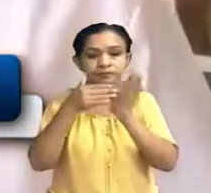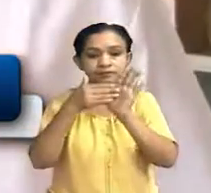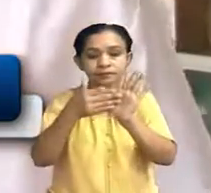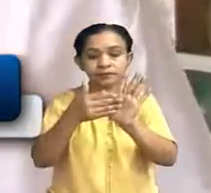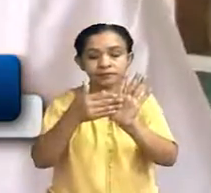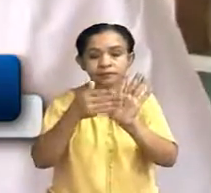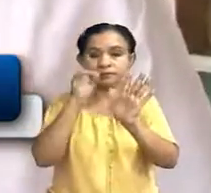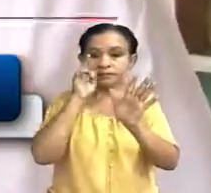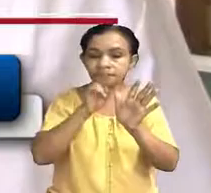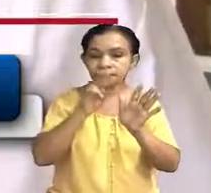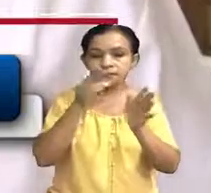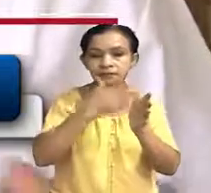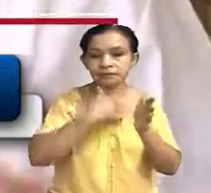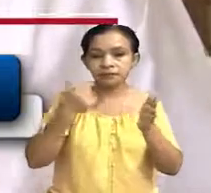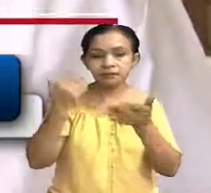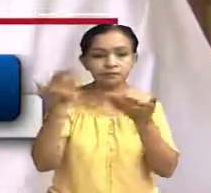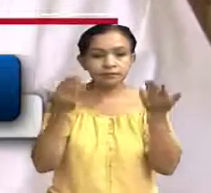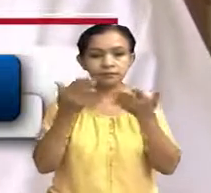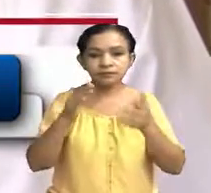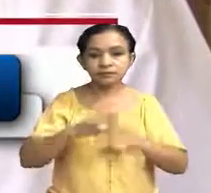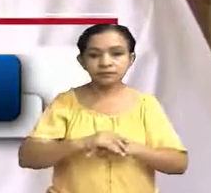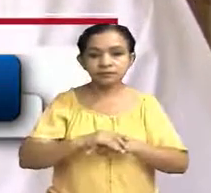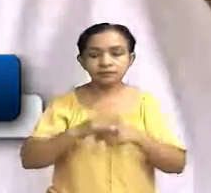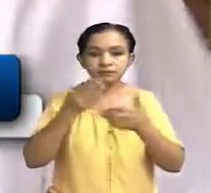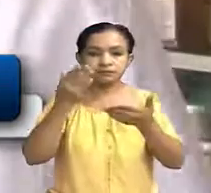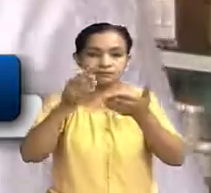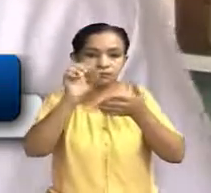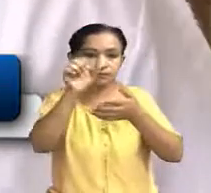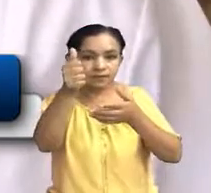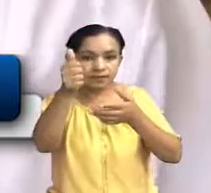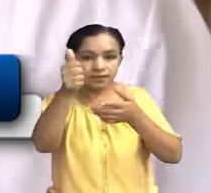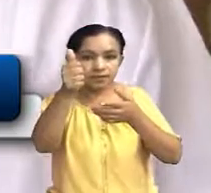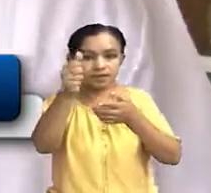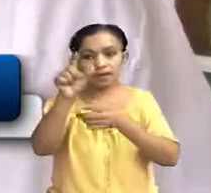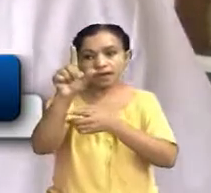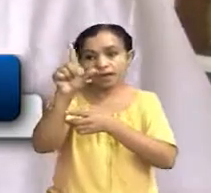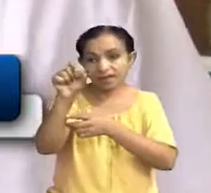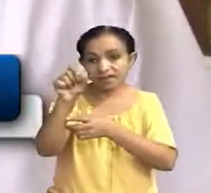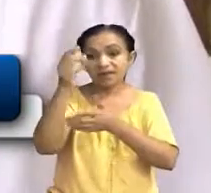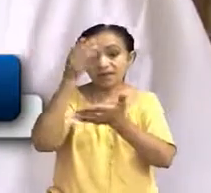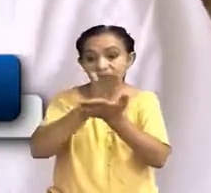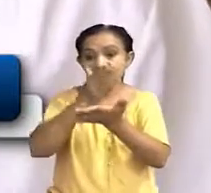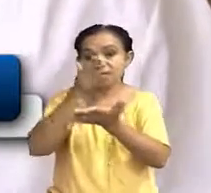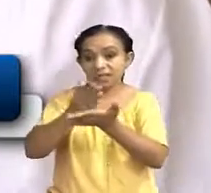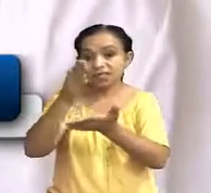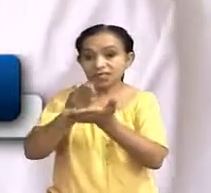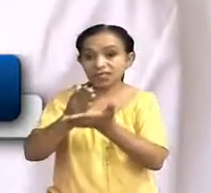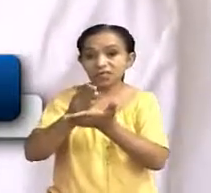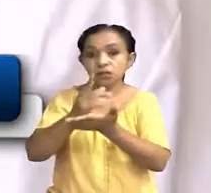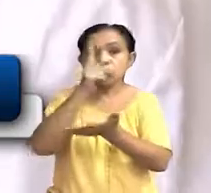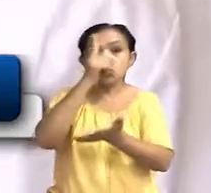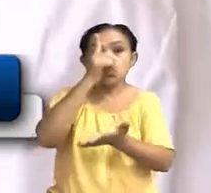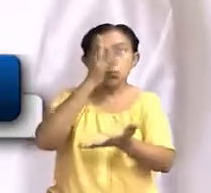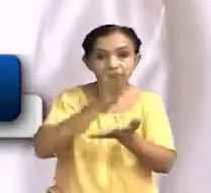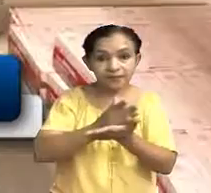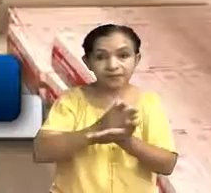o evidenciar mejoría? De entre 6 a 10 sesiones. ¿Las sesiones una vez